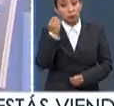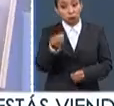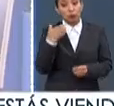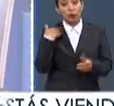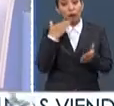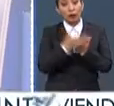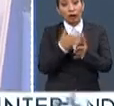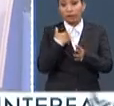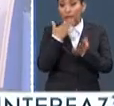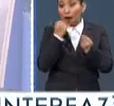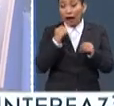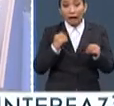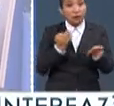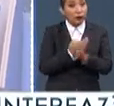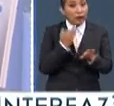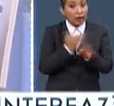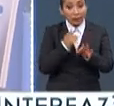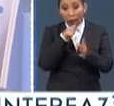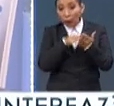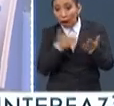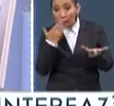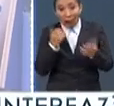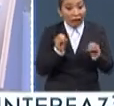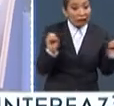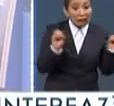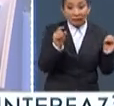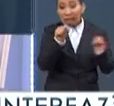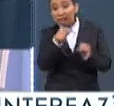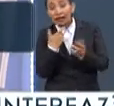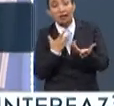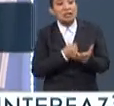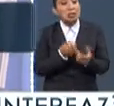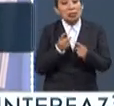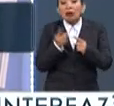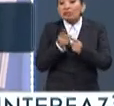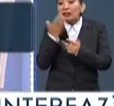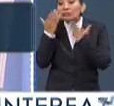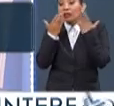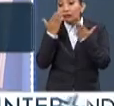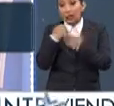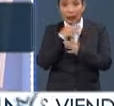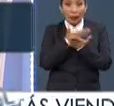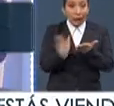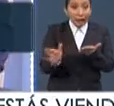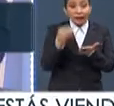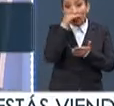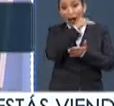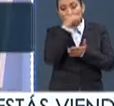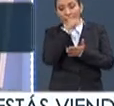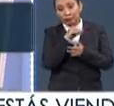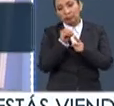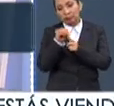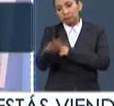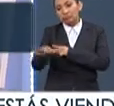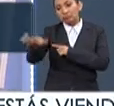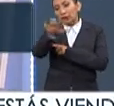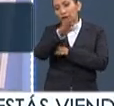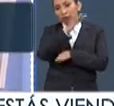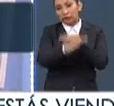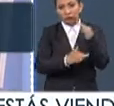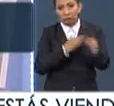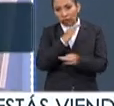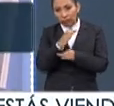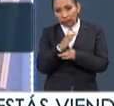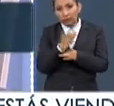injerencia el hecho de que no haya ahorita en estos lugares disponibles además de que a pesar de que ya se hizo gratuito afecta a toda la